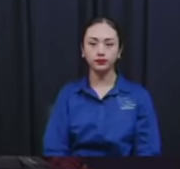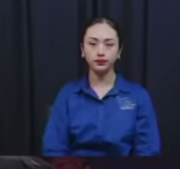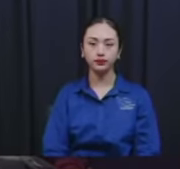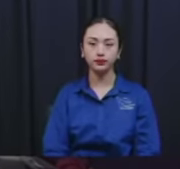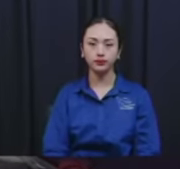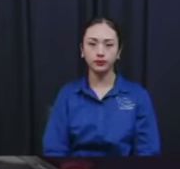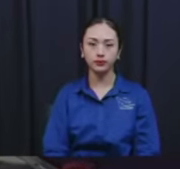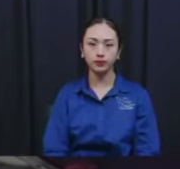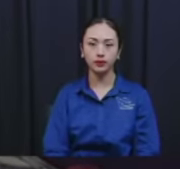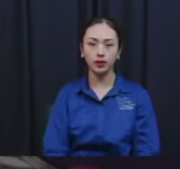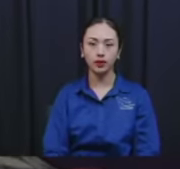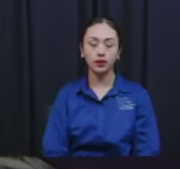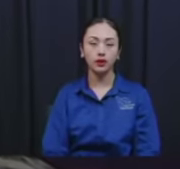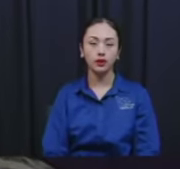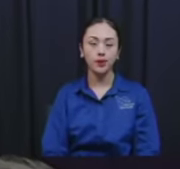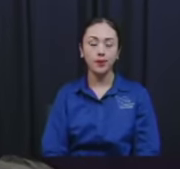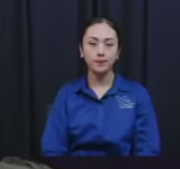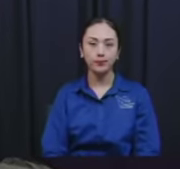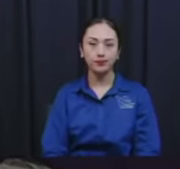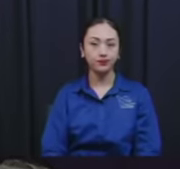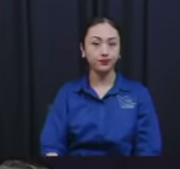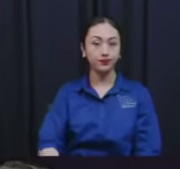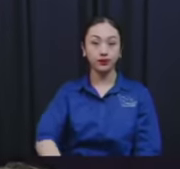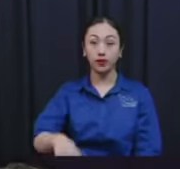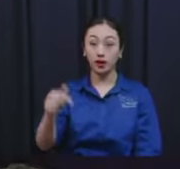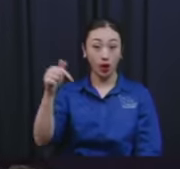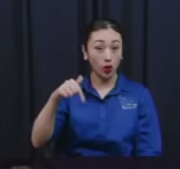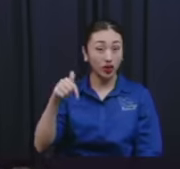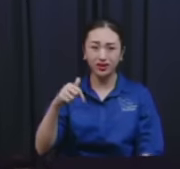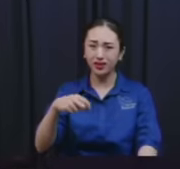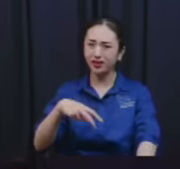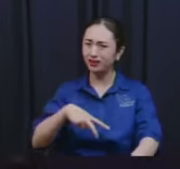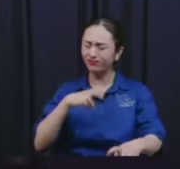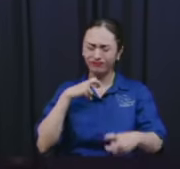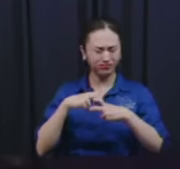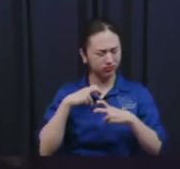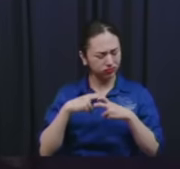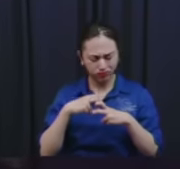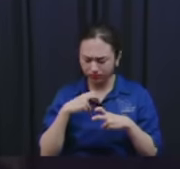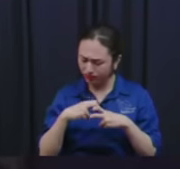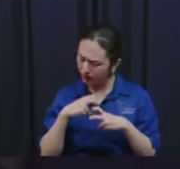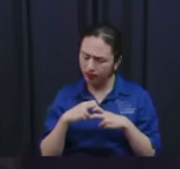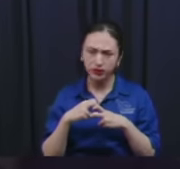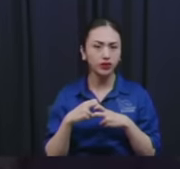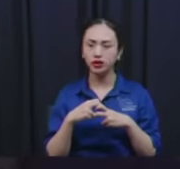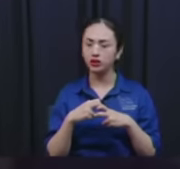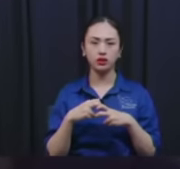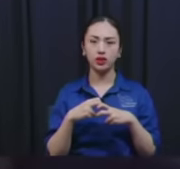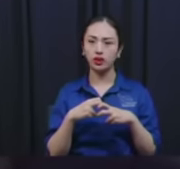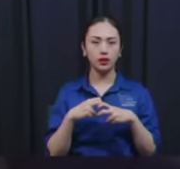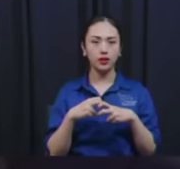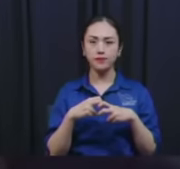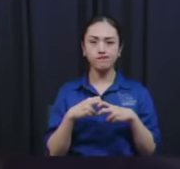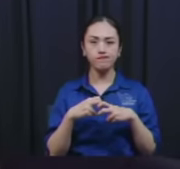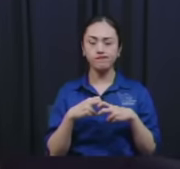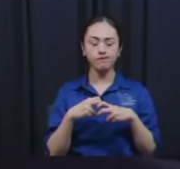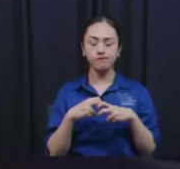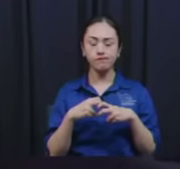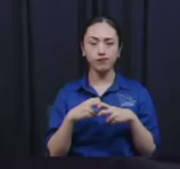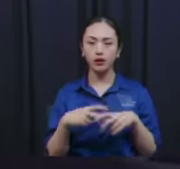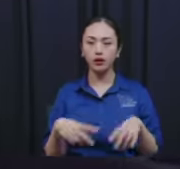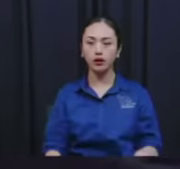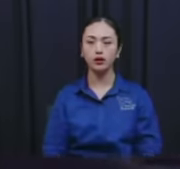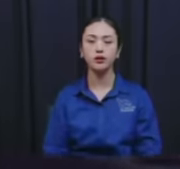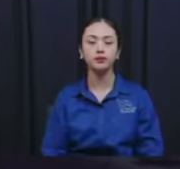estamos en un polvorín estamos en un polvorín algún loco le enciende un fósforo y dice aquí está muy oscuro y enciende un